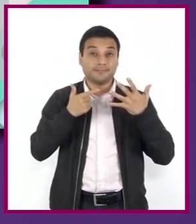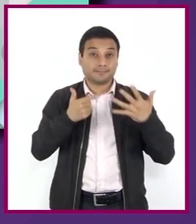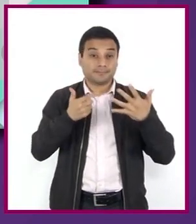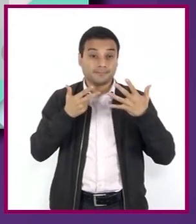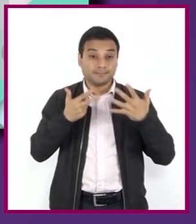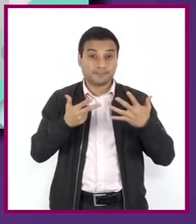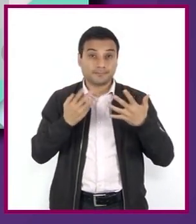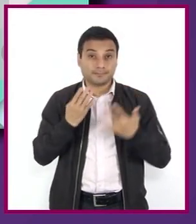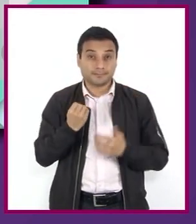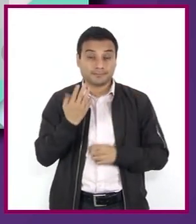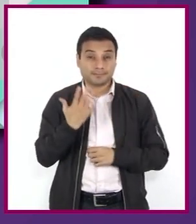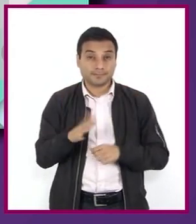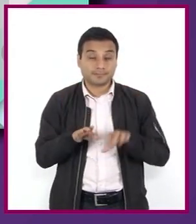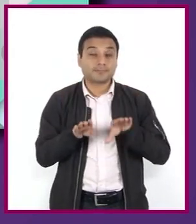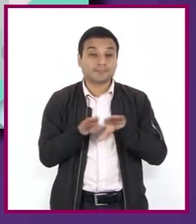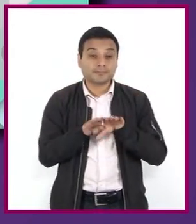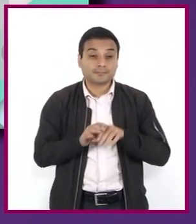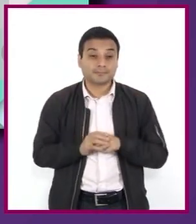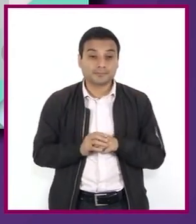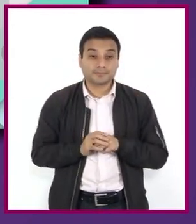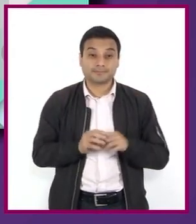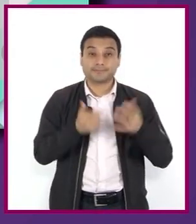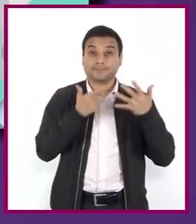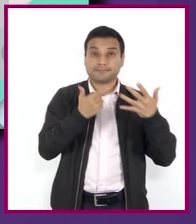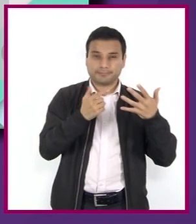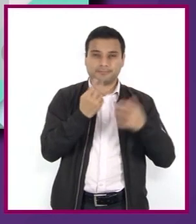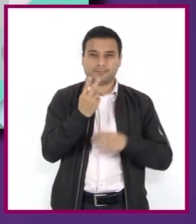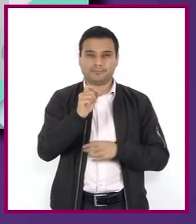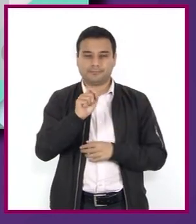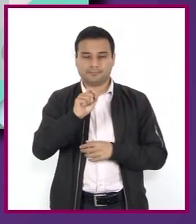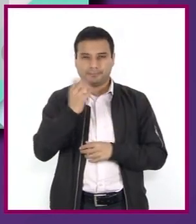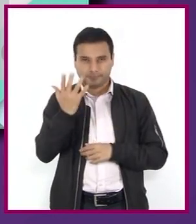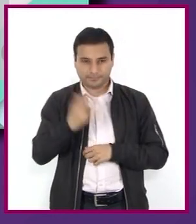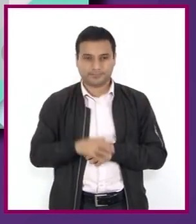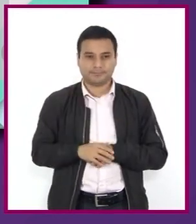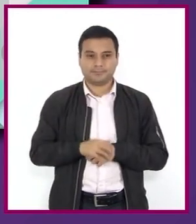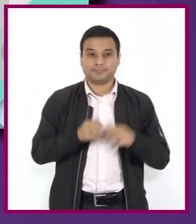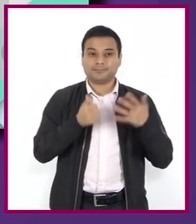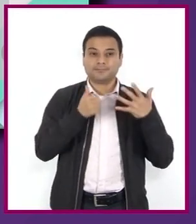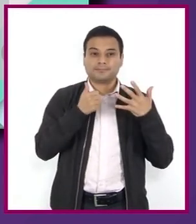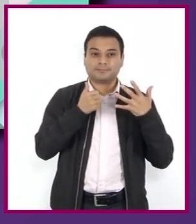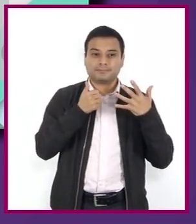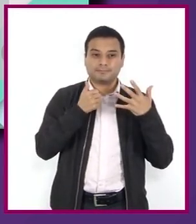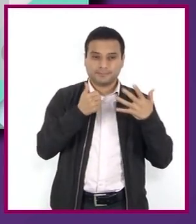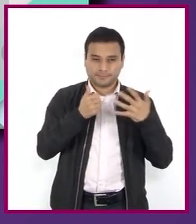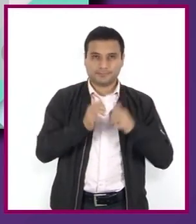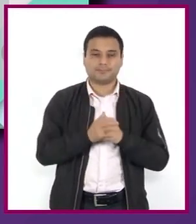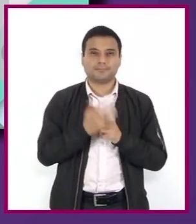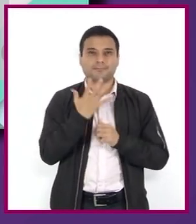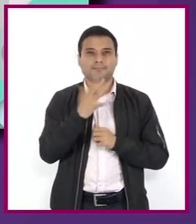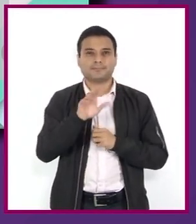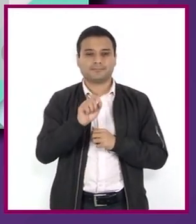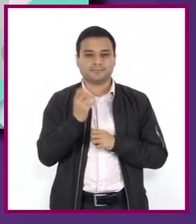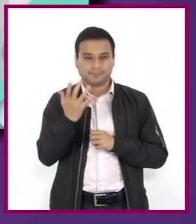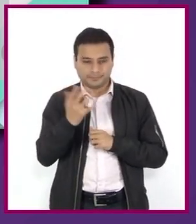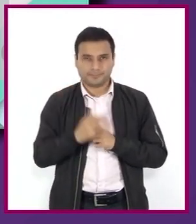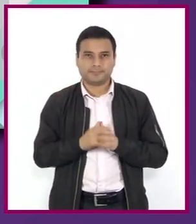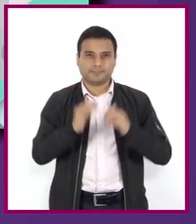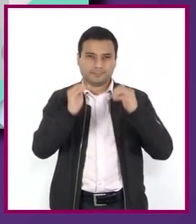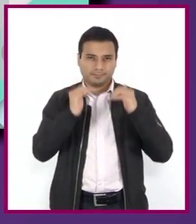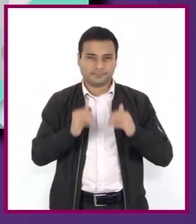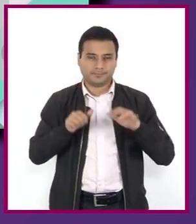9 y 10, el beneficio es 2.5, 6, 10.5 y